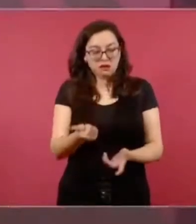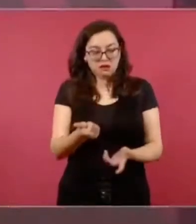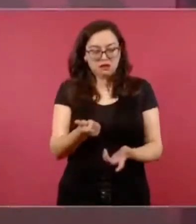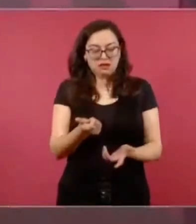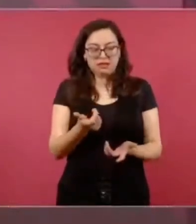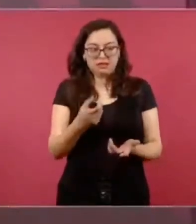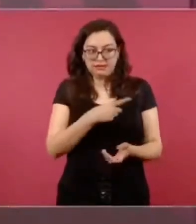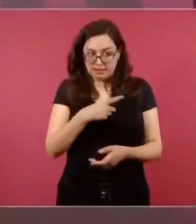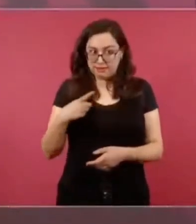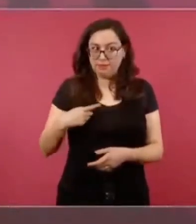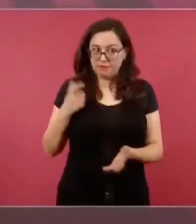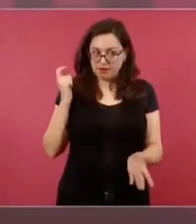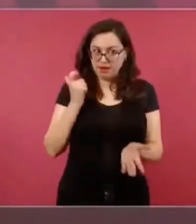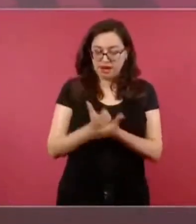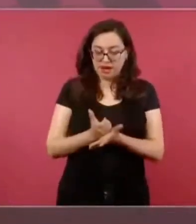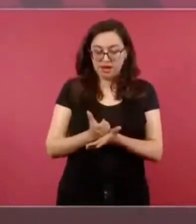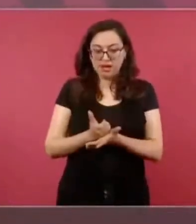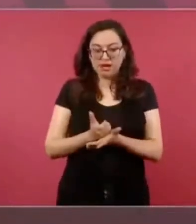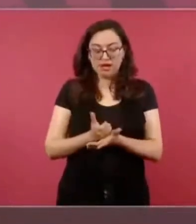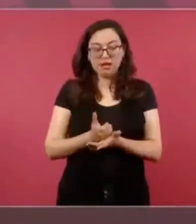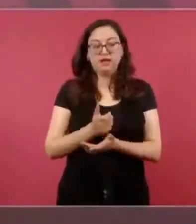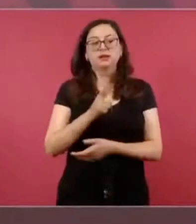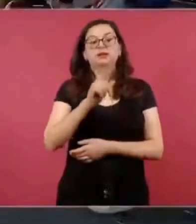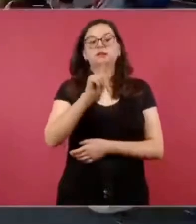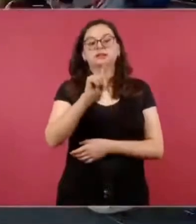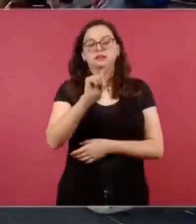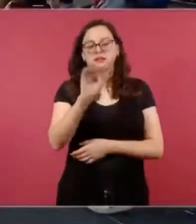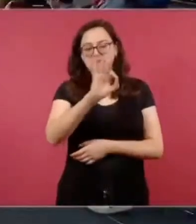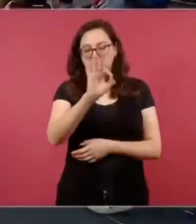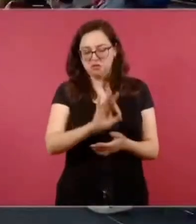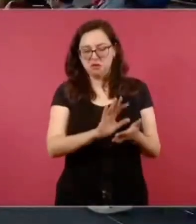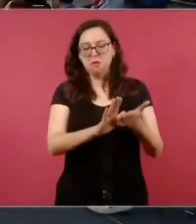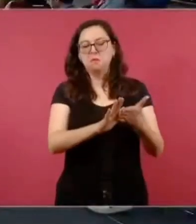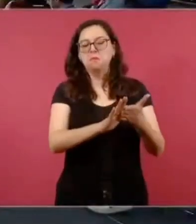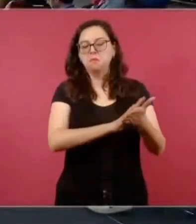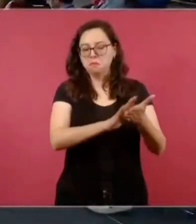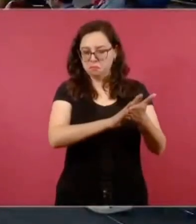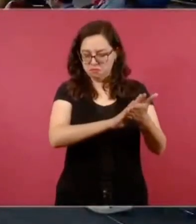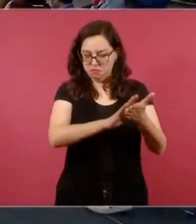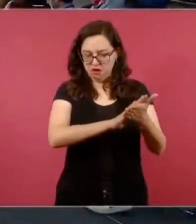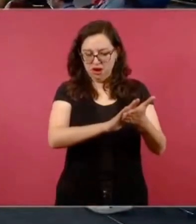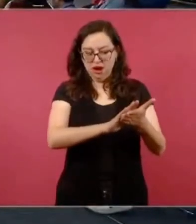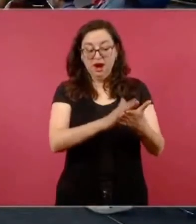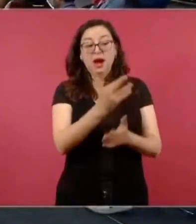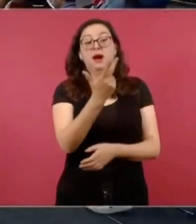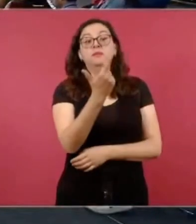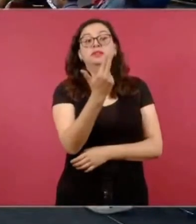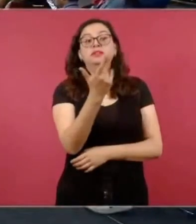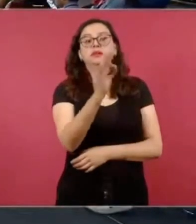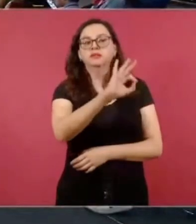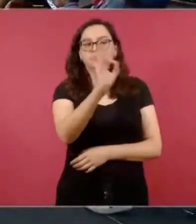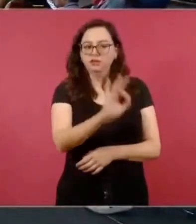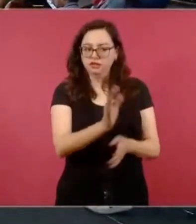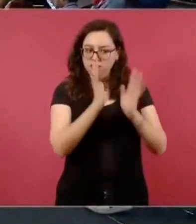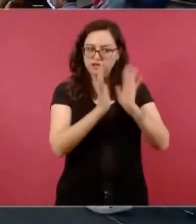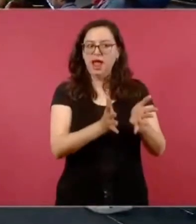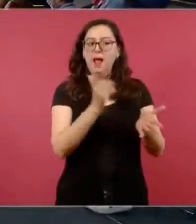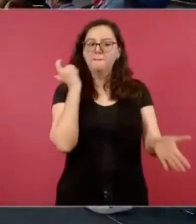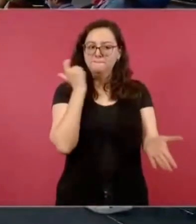al corriente y el 25% que van a pagar va al fondo.